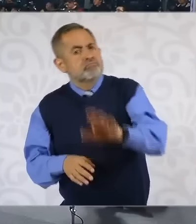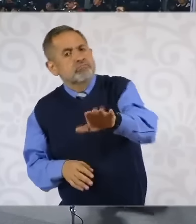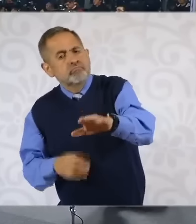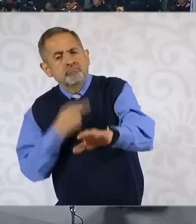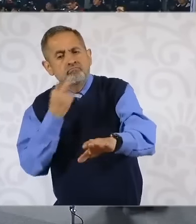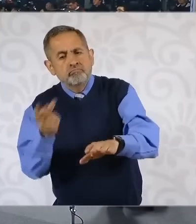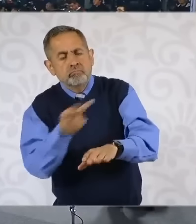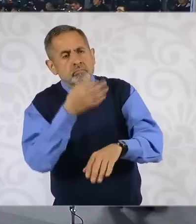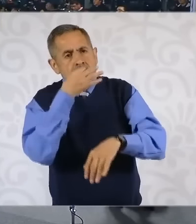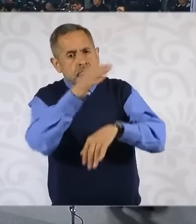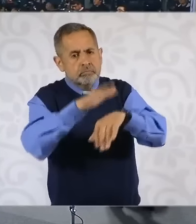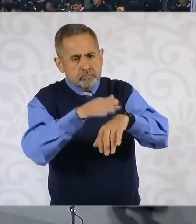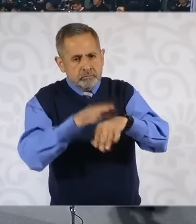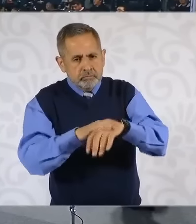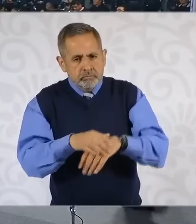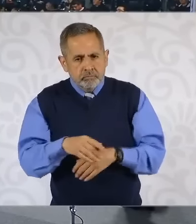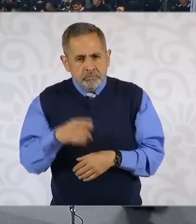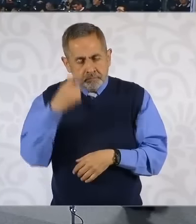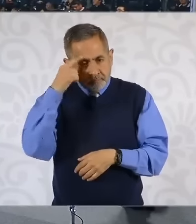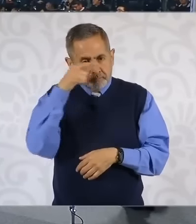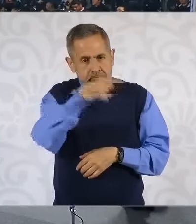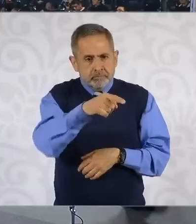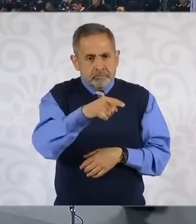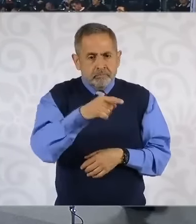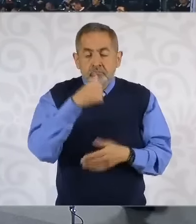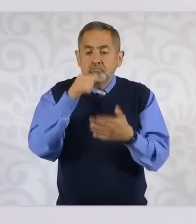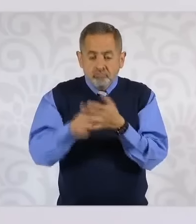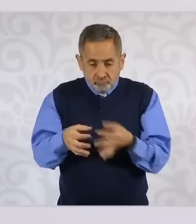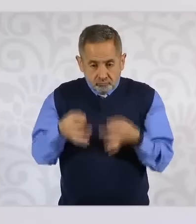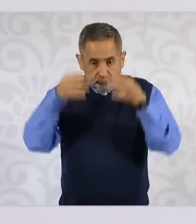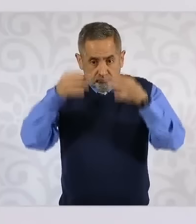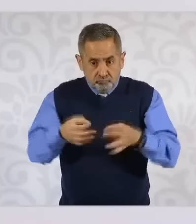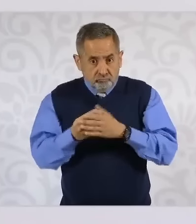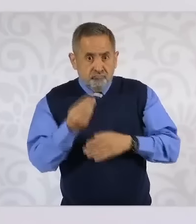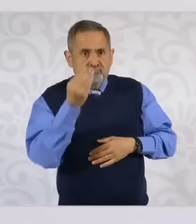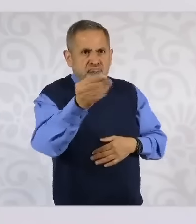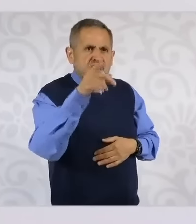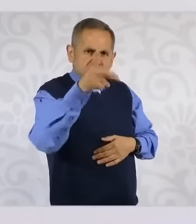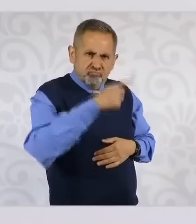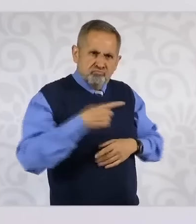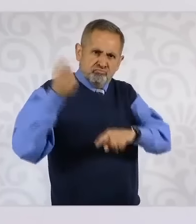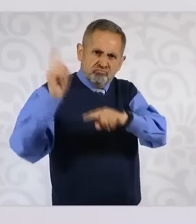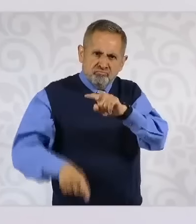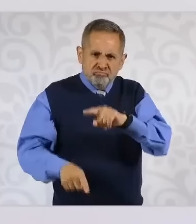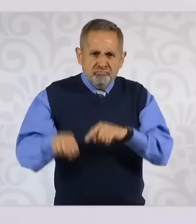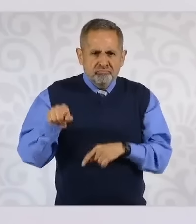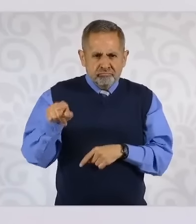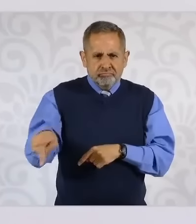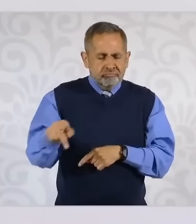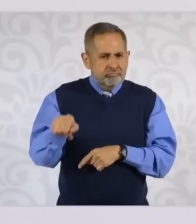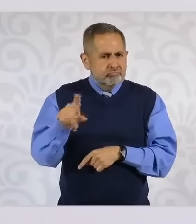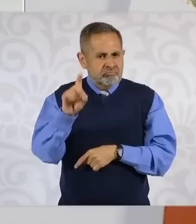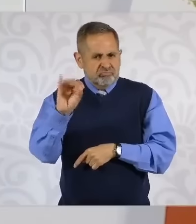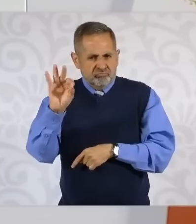de la publicación de la reforma judicial en el Diario Oficial. Sí, fíjense, este está muy bueno